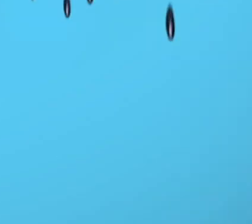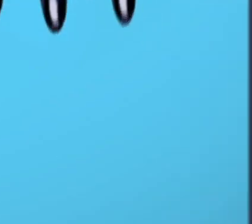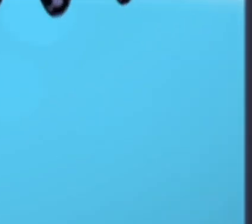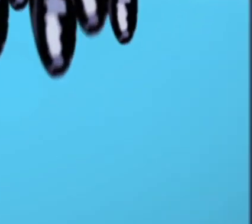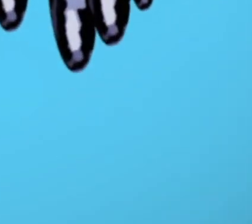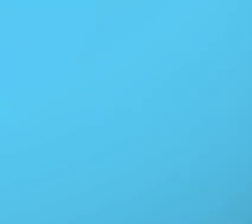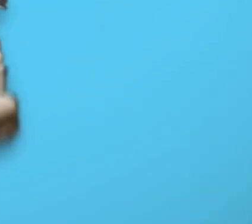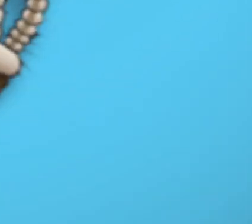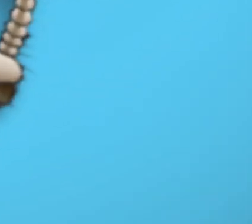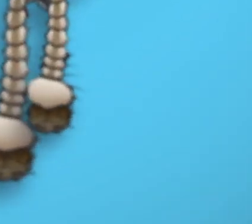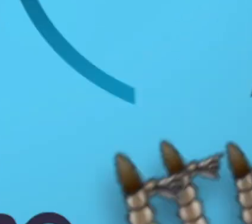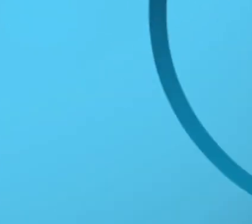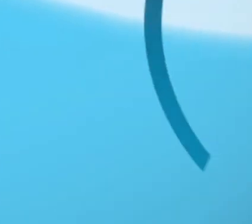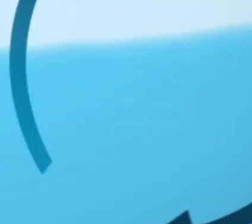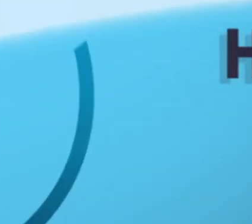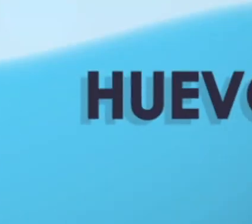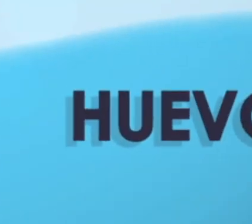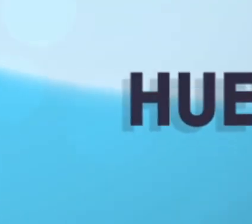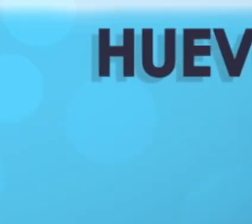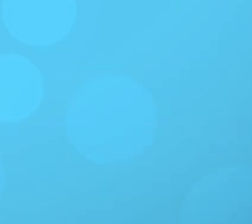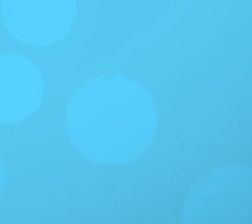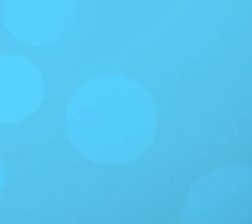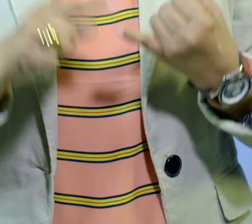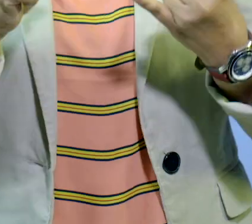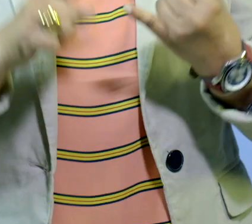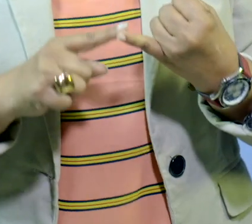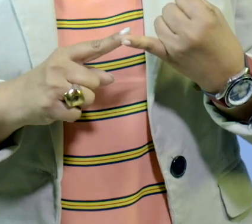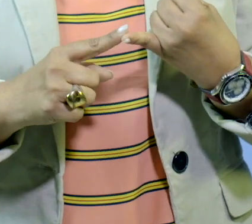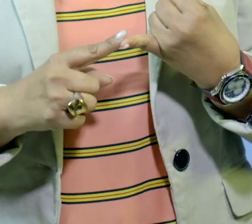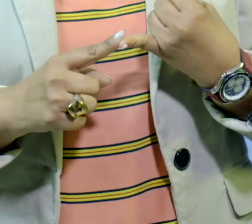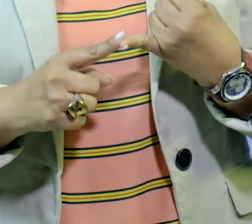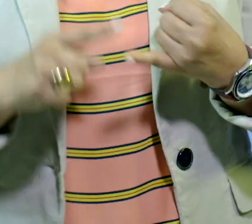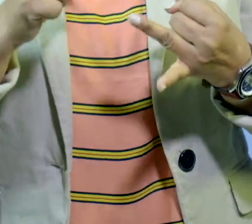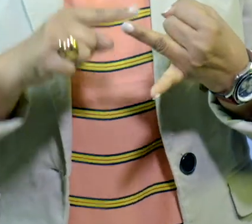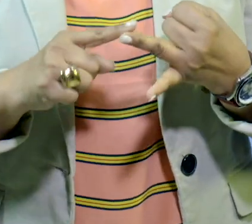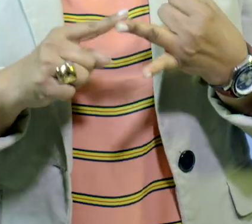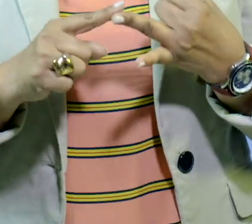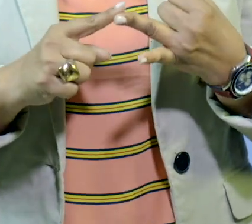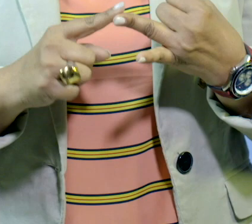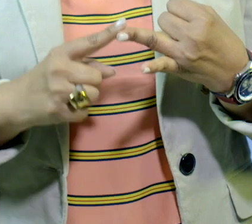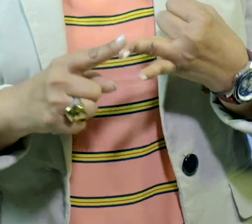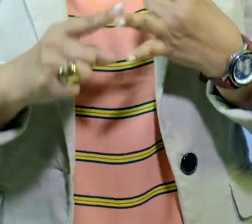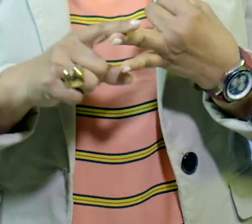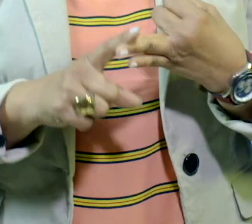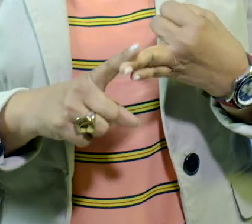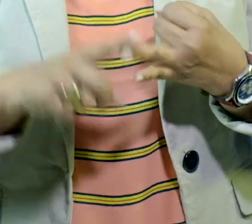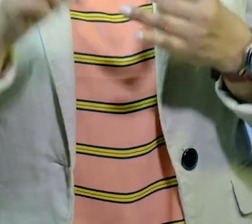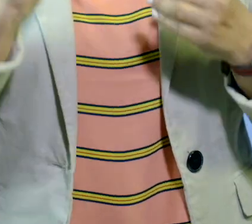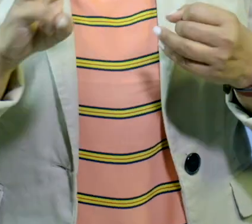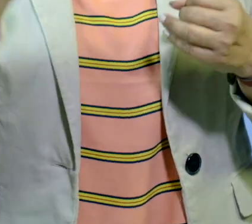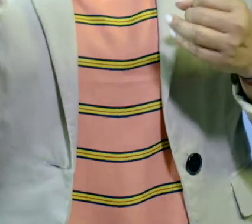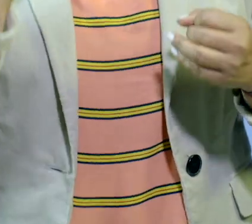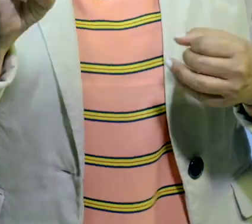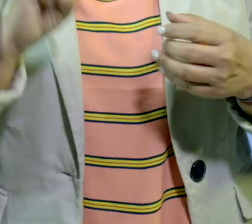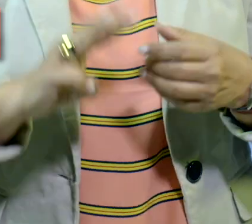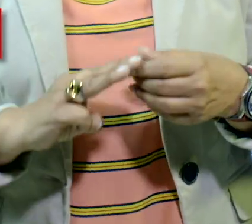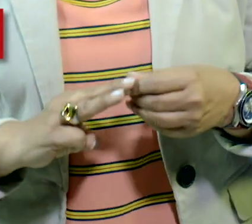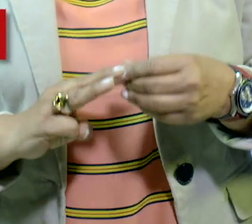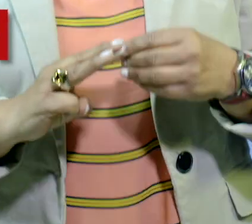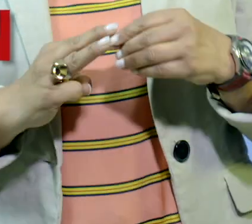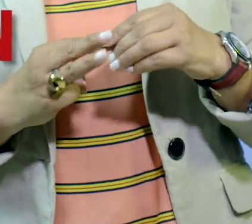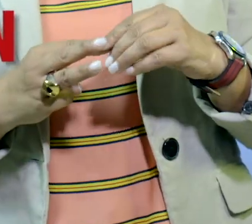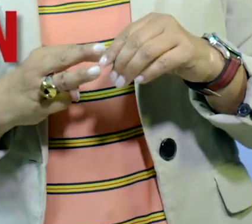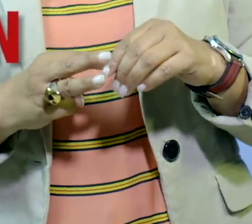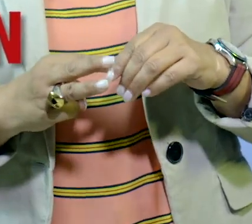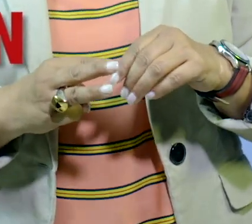por el mismo mosquito del dengue y la chikungunya y puede causar microcefalia u otras malformaciones en los bebés durante los primeros